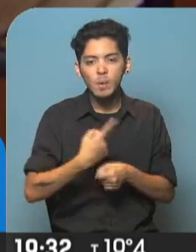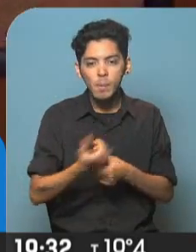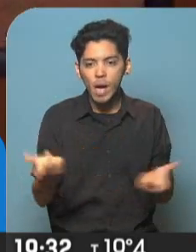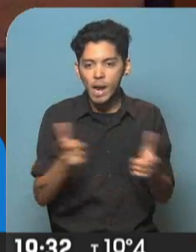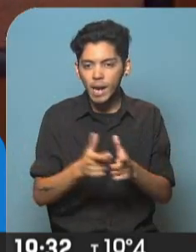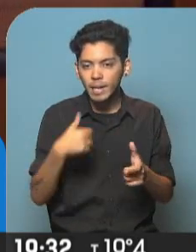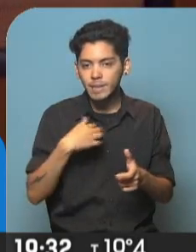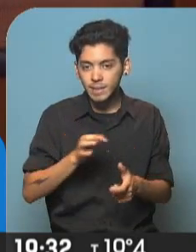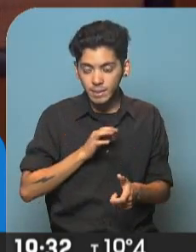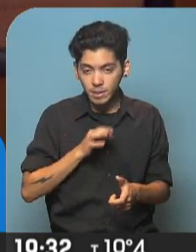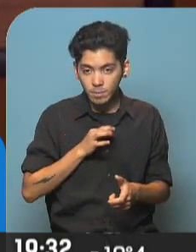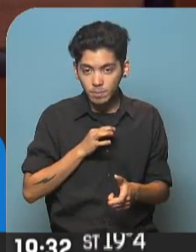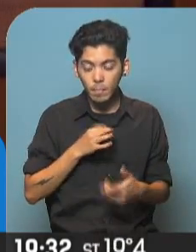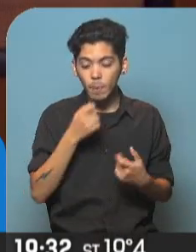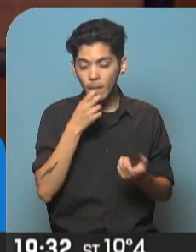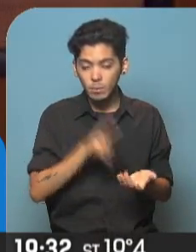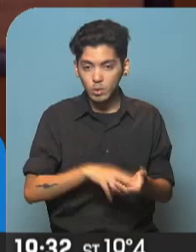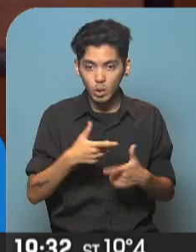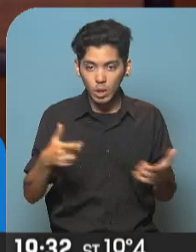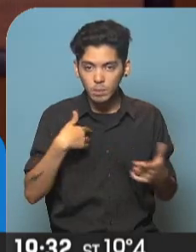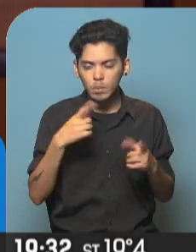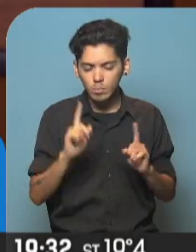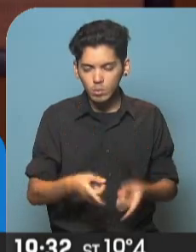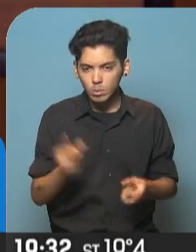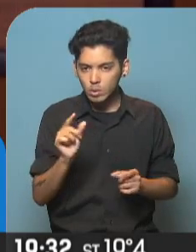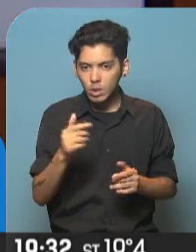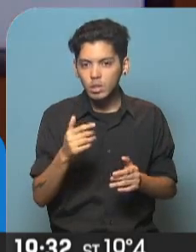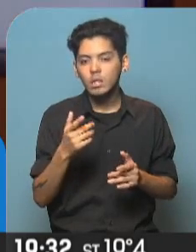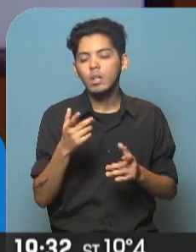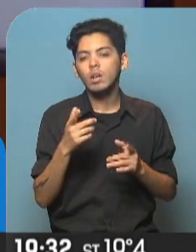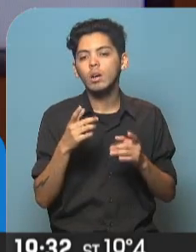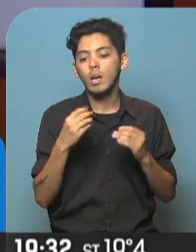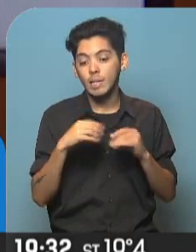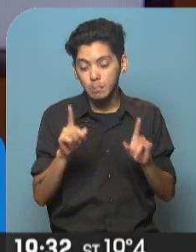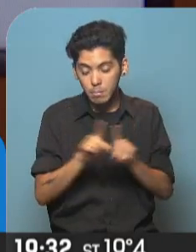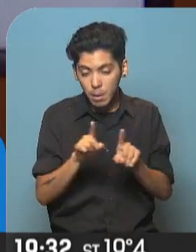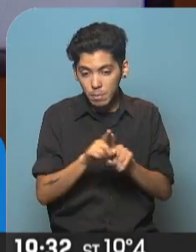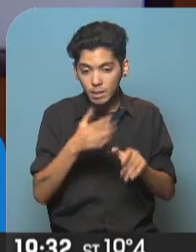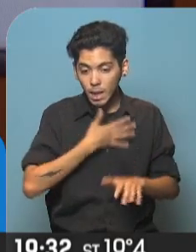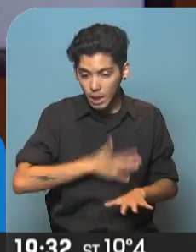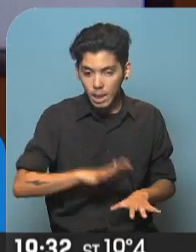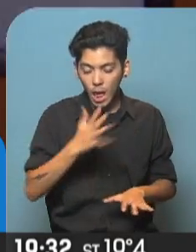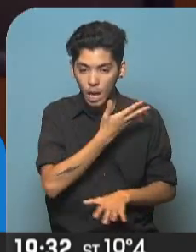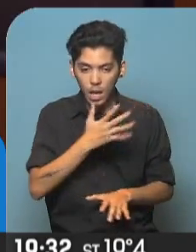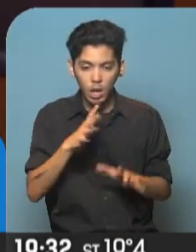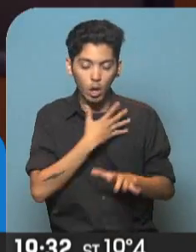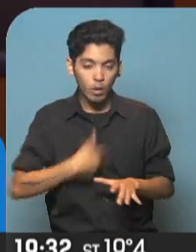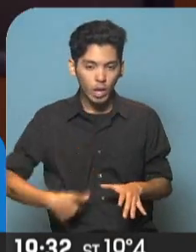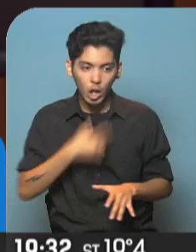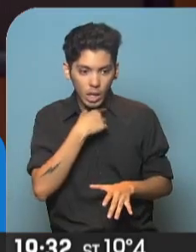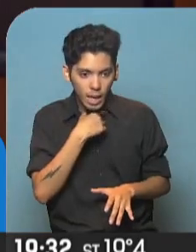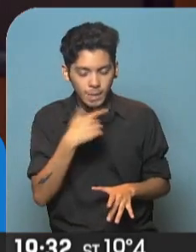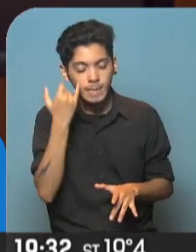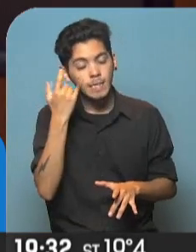año si a esto le sumamos que no va estar tarifas bueno un poquito más tranquilo hasta la inflación pero lamentablemente esa tranquilidad que ansía el gobierno todavía no la va a poder ver hasta